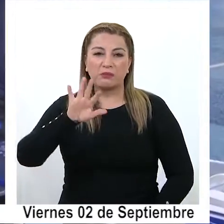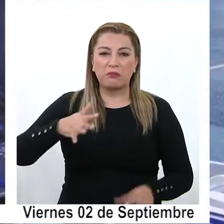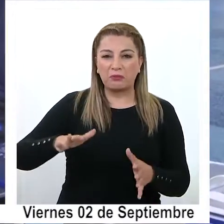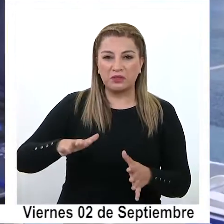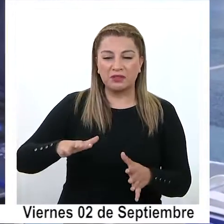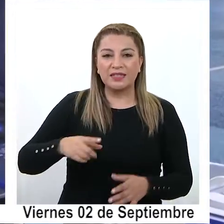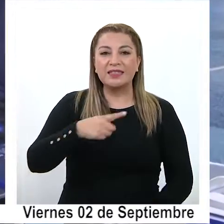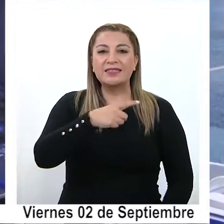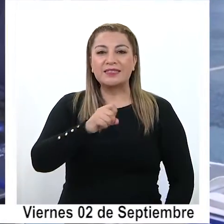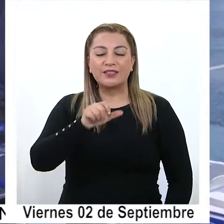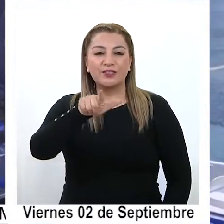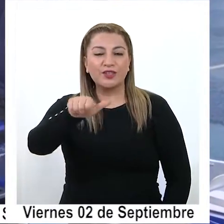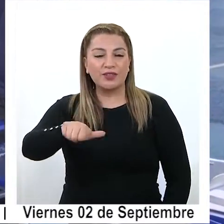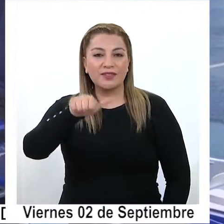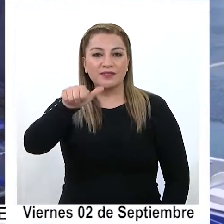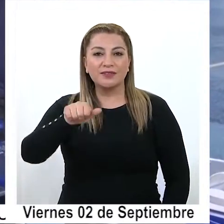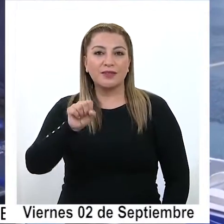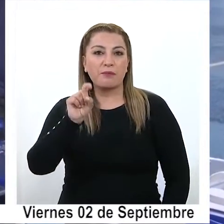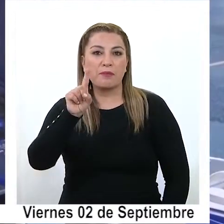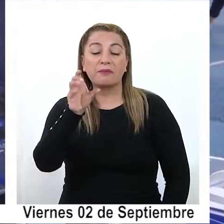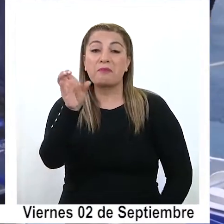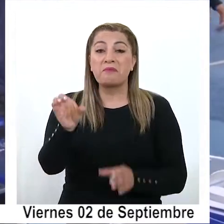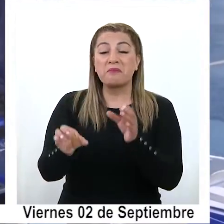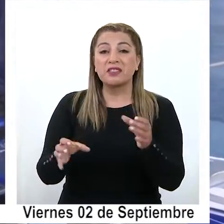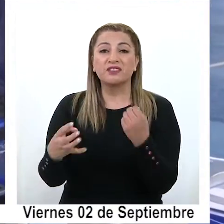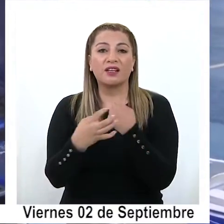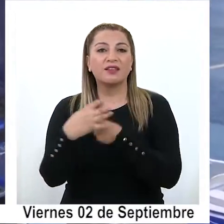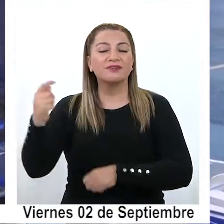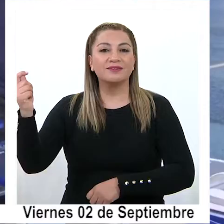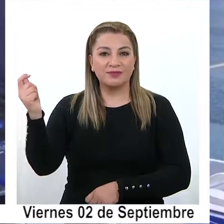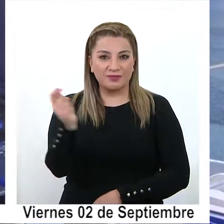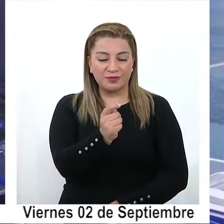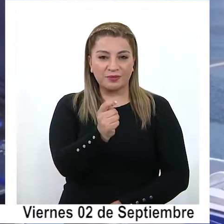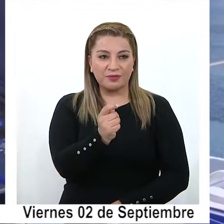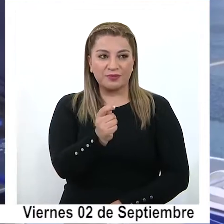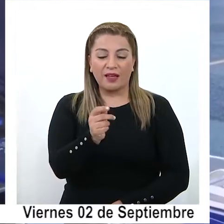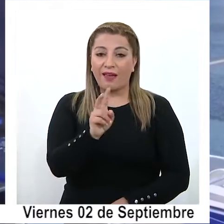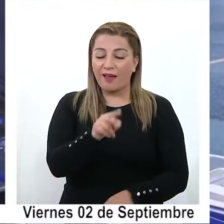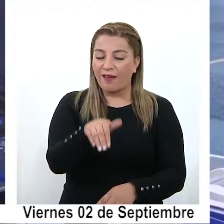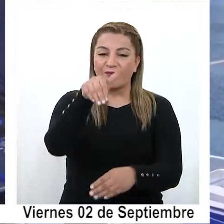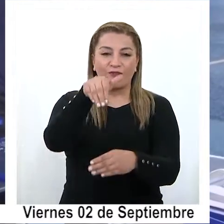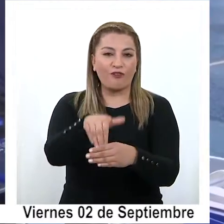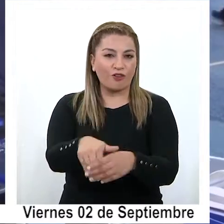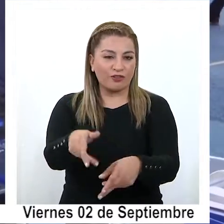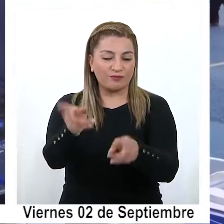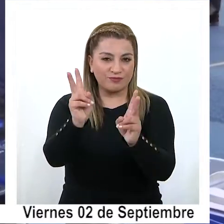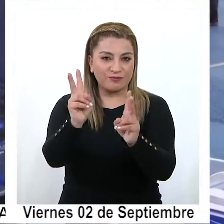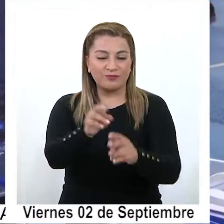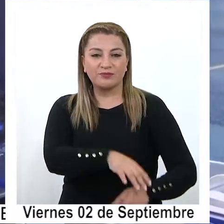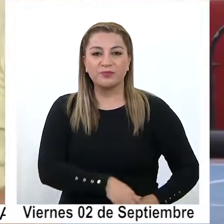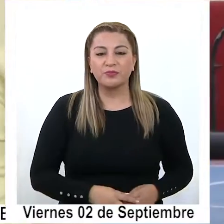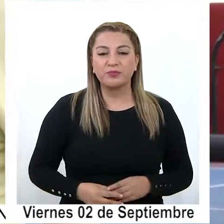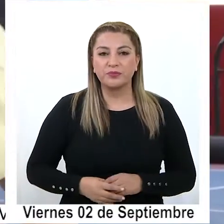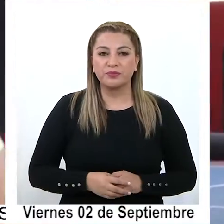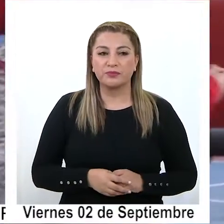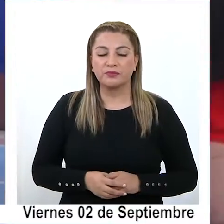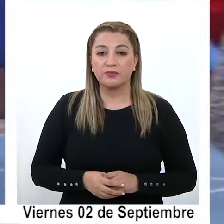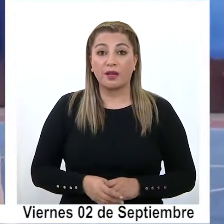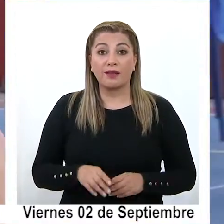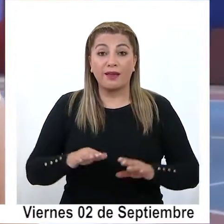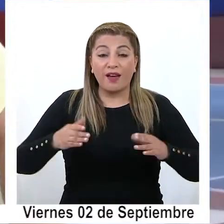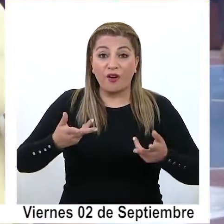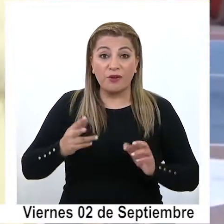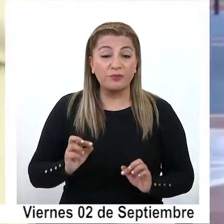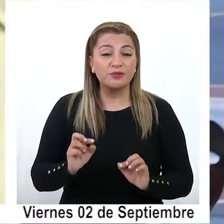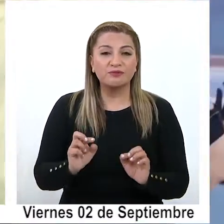más de 116.000 personas de la región de Tarapacá ejercieron su derecho a voto. En esta